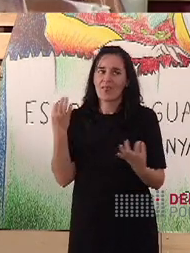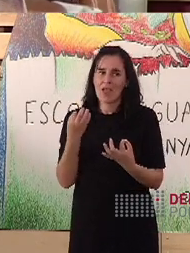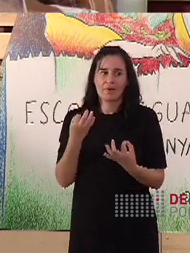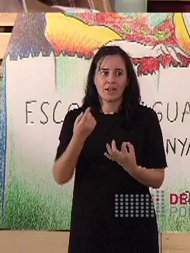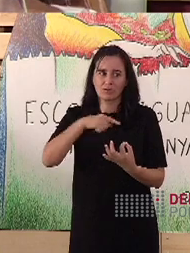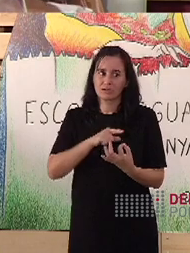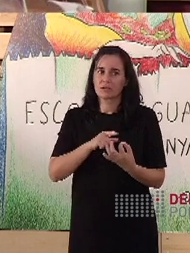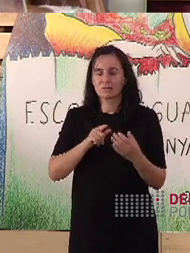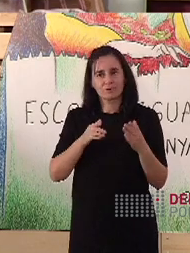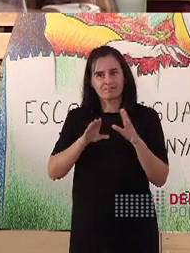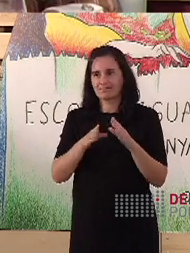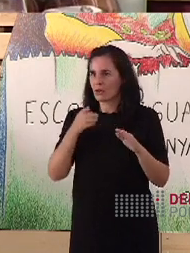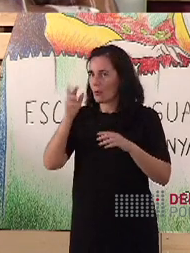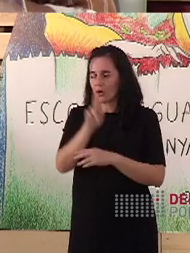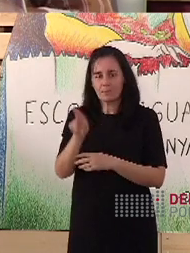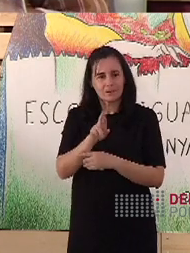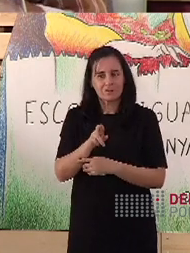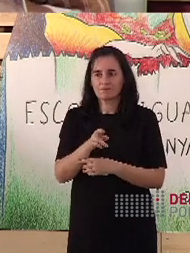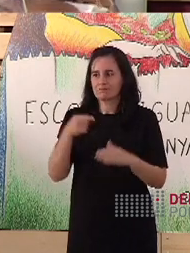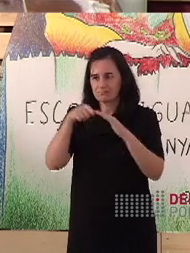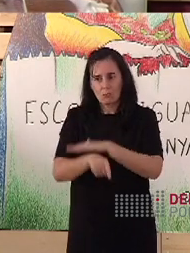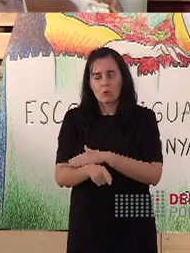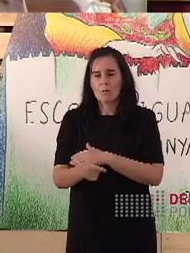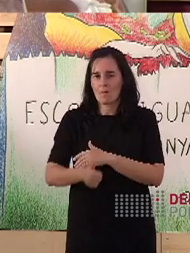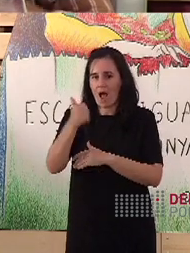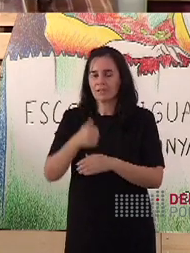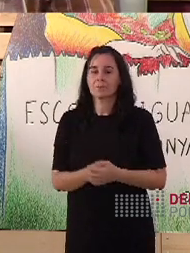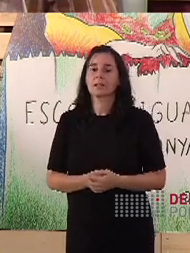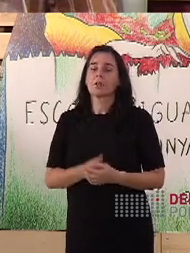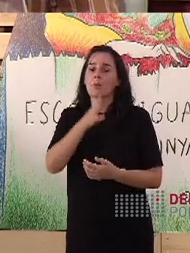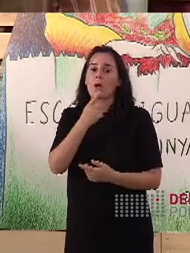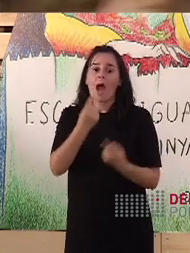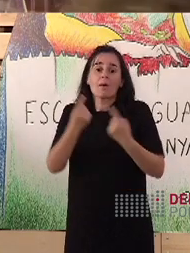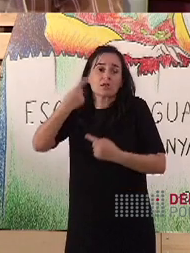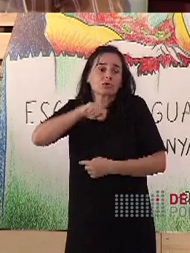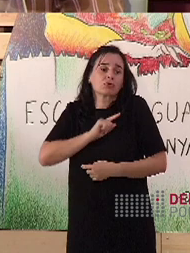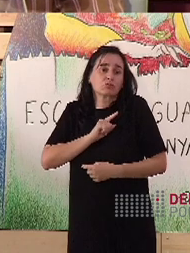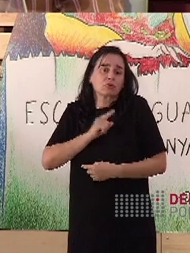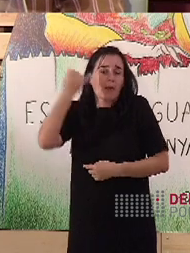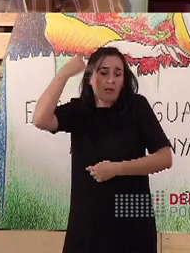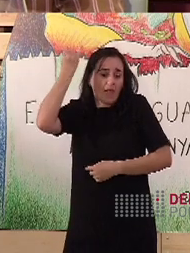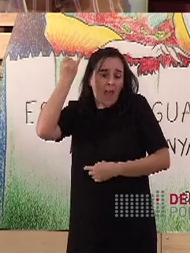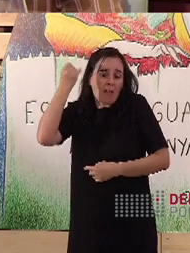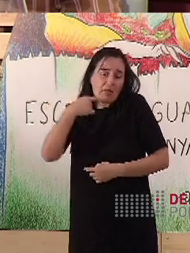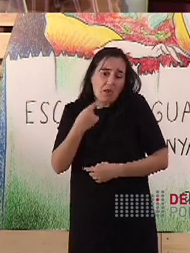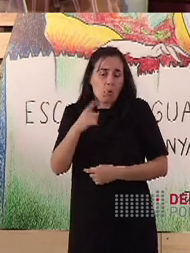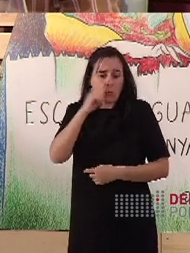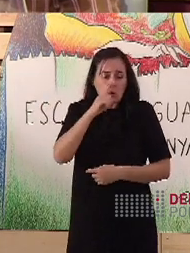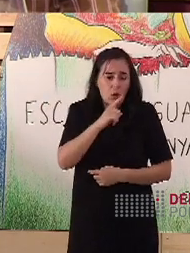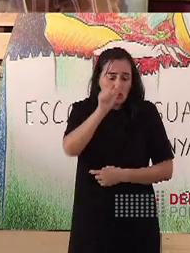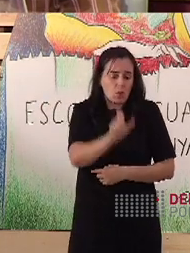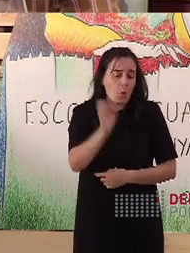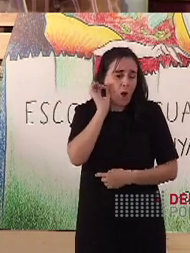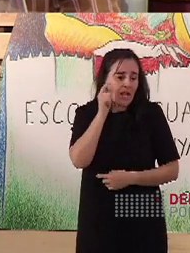incidir moitísimo máis, non? Porque ás veces chegamos coa errada idea de que a prostitución é unha muller que se adica a dar